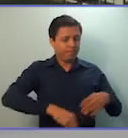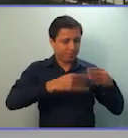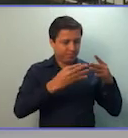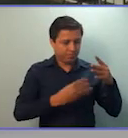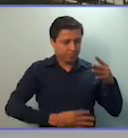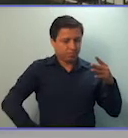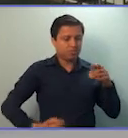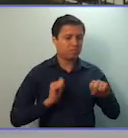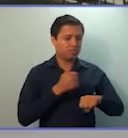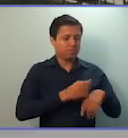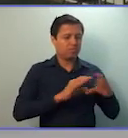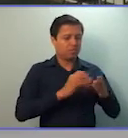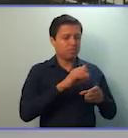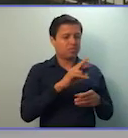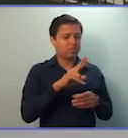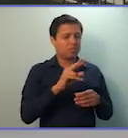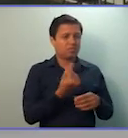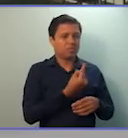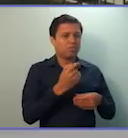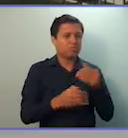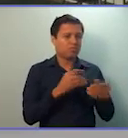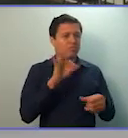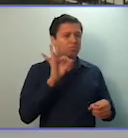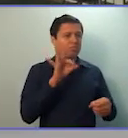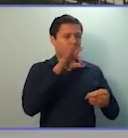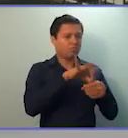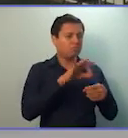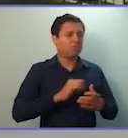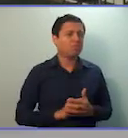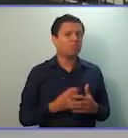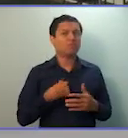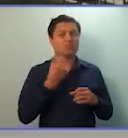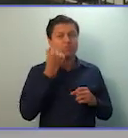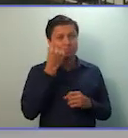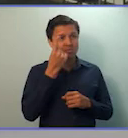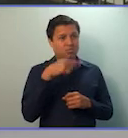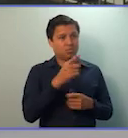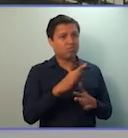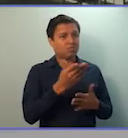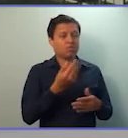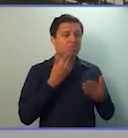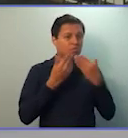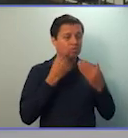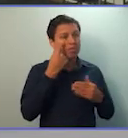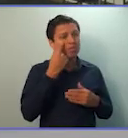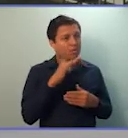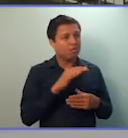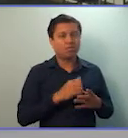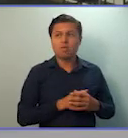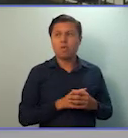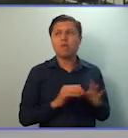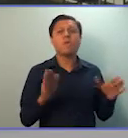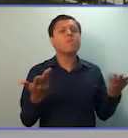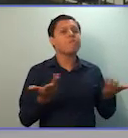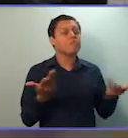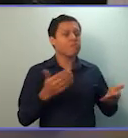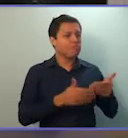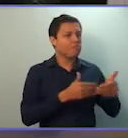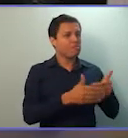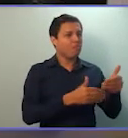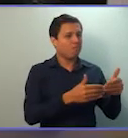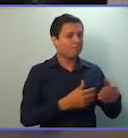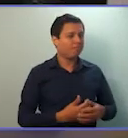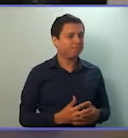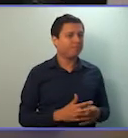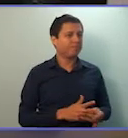todo eso las personas van a pasar al proceso de votación y entiendo el es decir lo que ustedes nos traen ejemplos de cómo va a ser la modalidad de